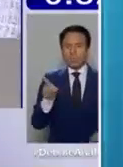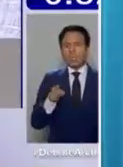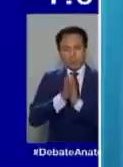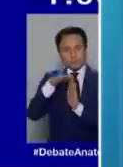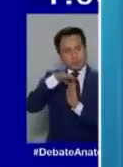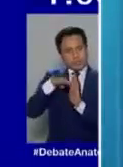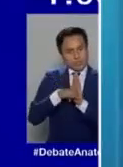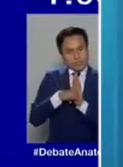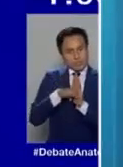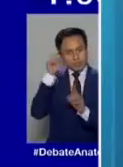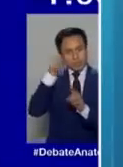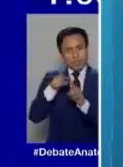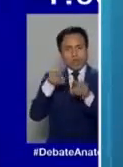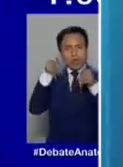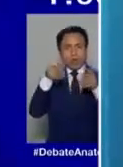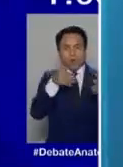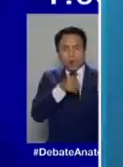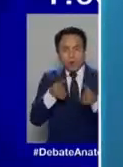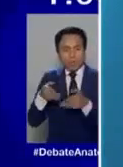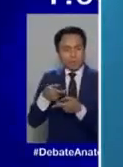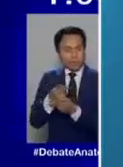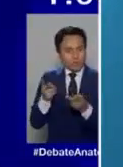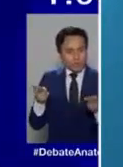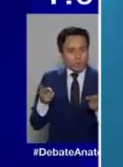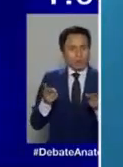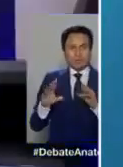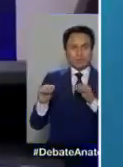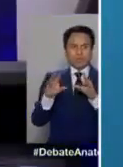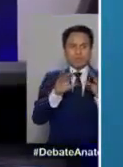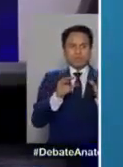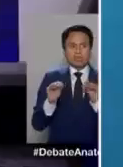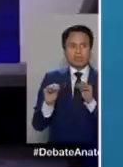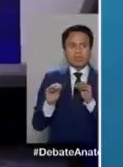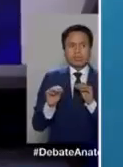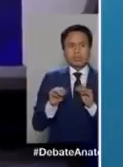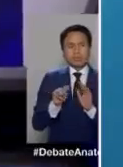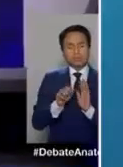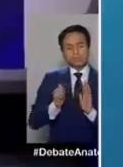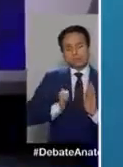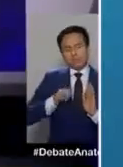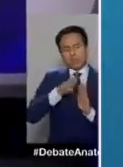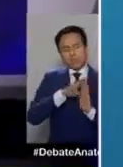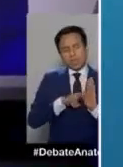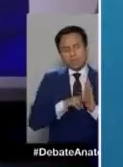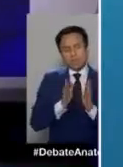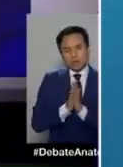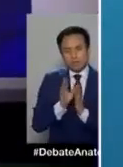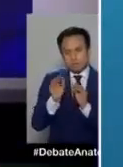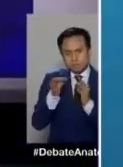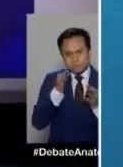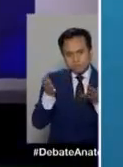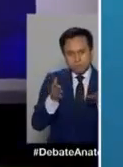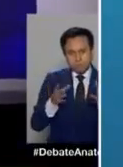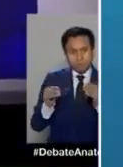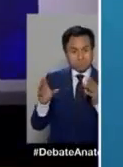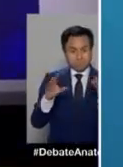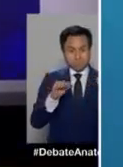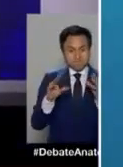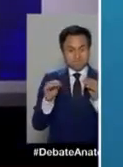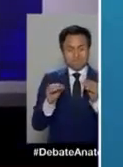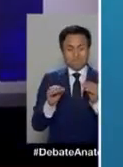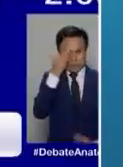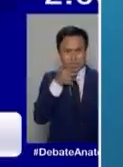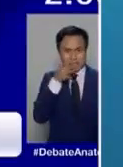las distintas como imágenes más que debates propiamente tal, porque me parece que Gabriel Boric lo que ha